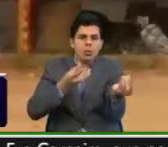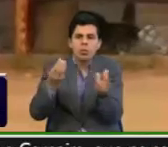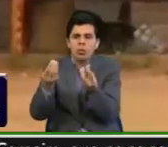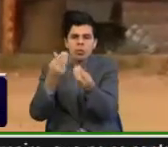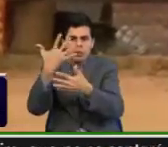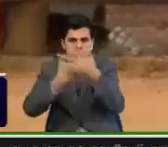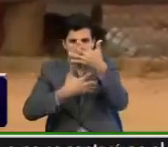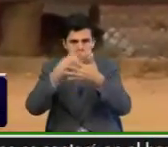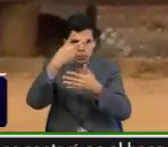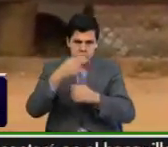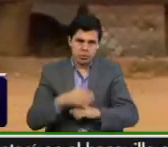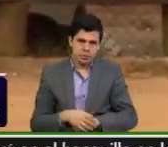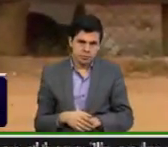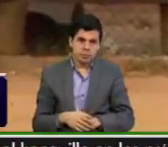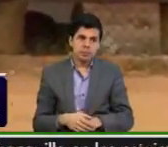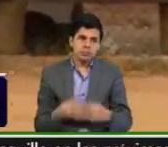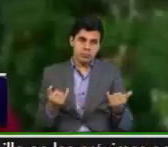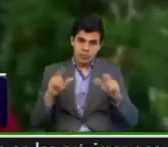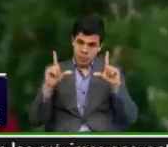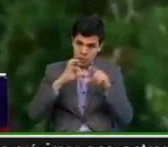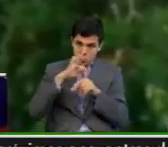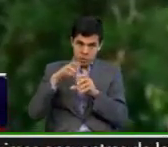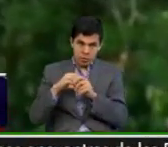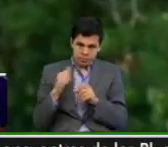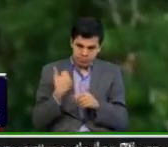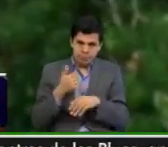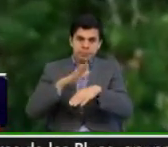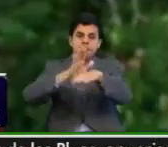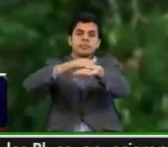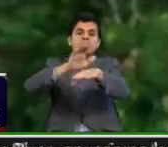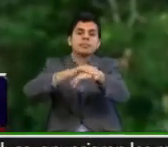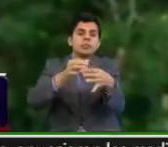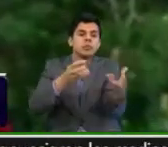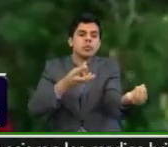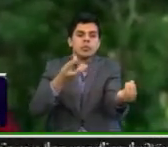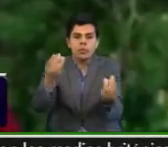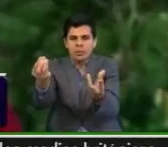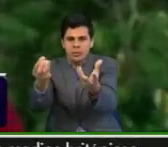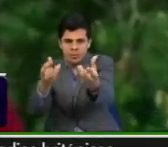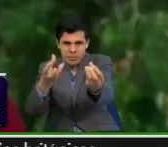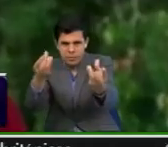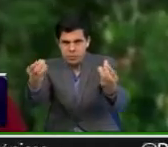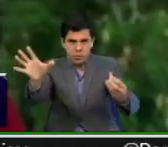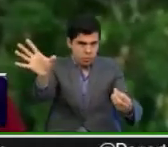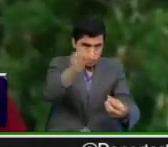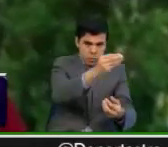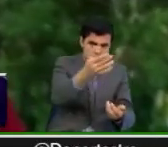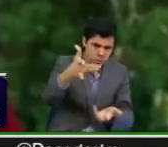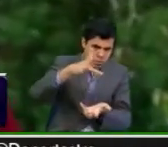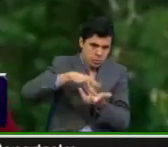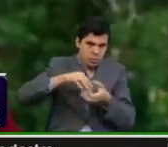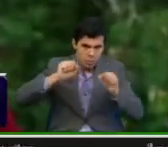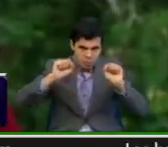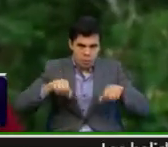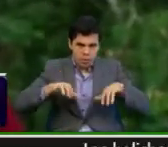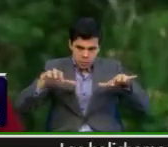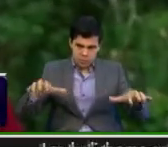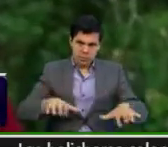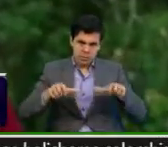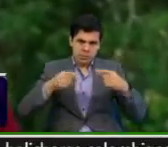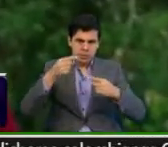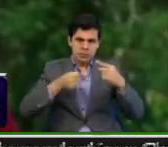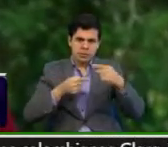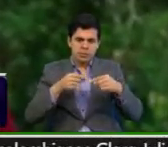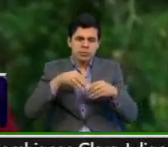equipos. Aprovecho la invitación de TRO para lanzar una invitación a todos los equipos para que participen en este campeonato que